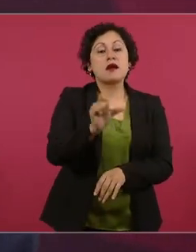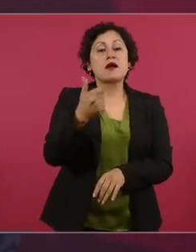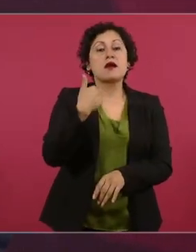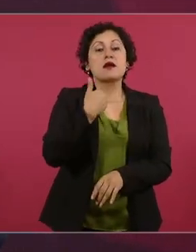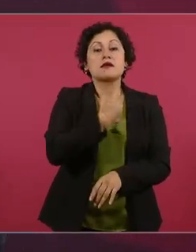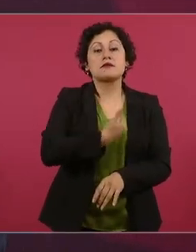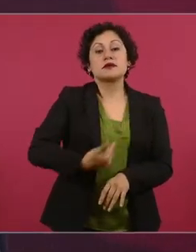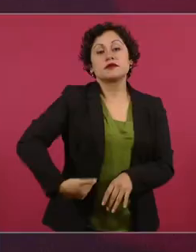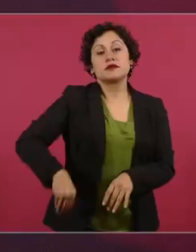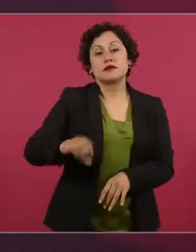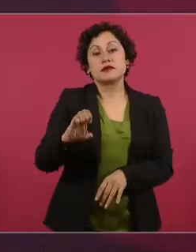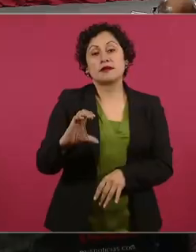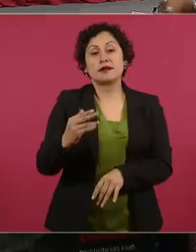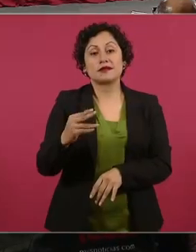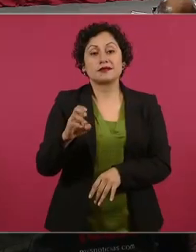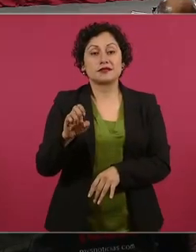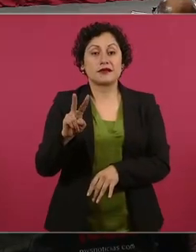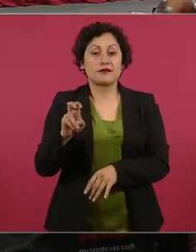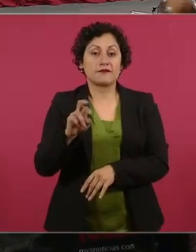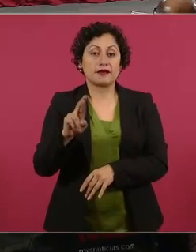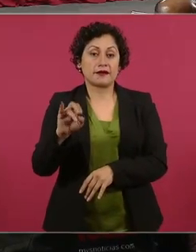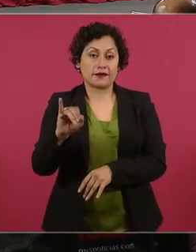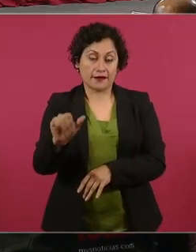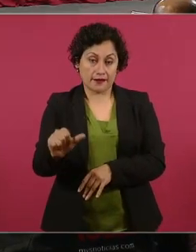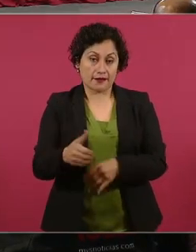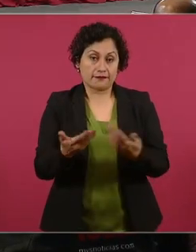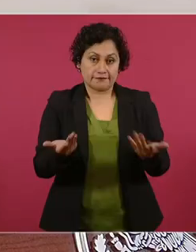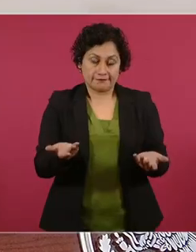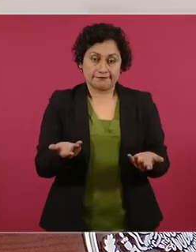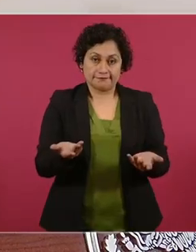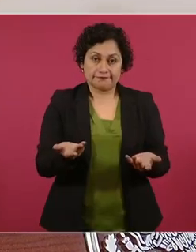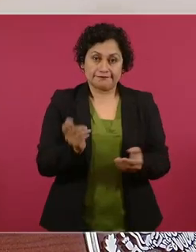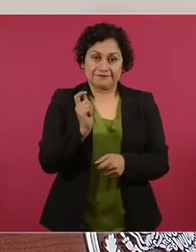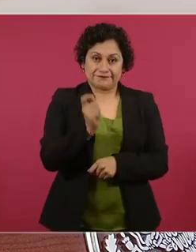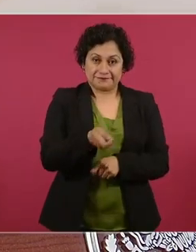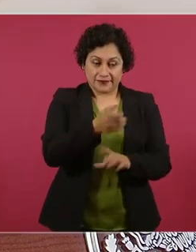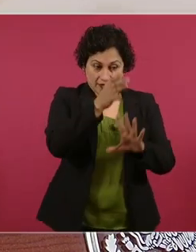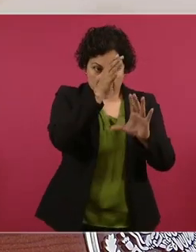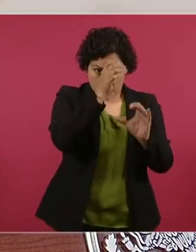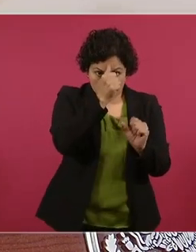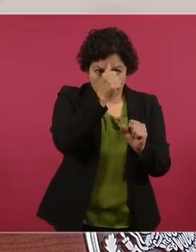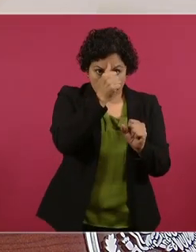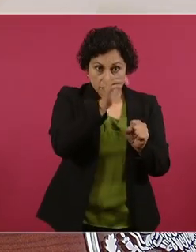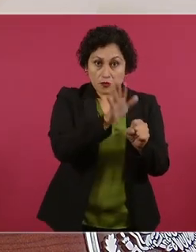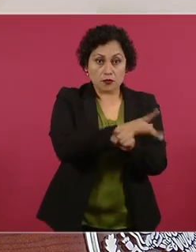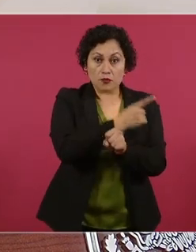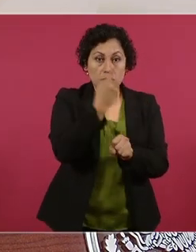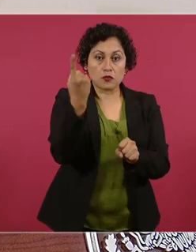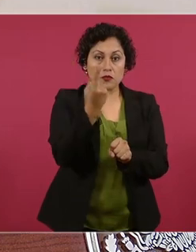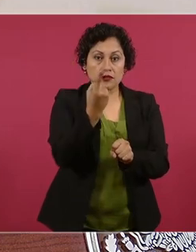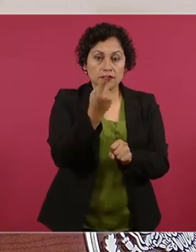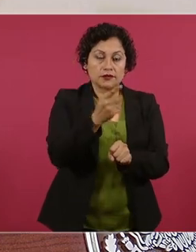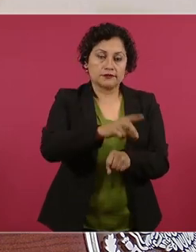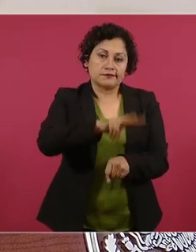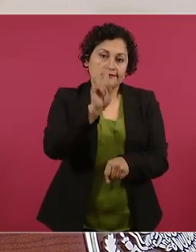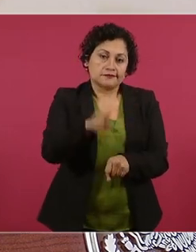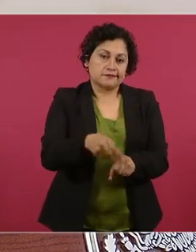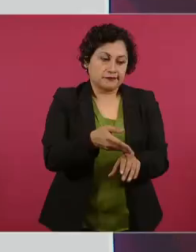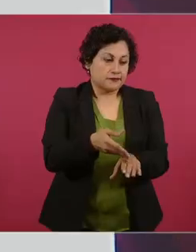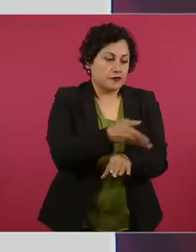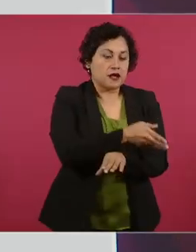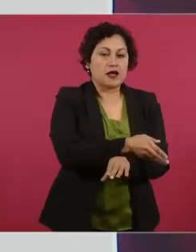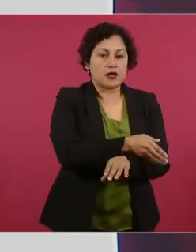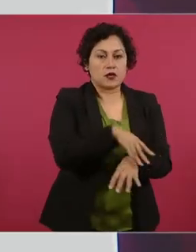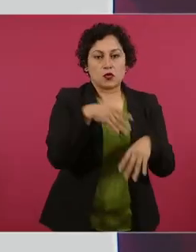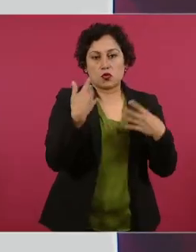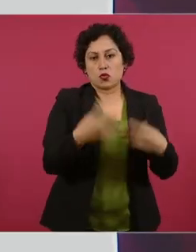y ese acuerdo se da después del lamentable asesinato de